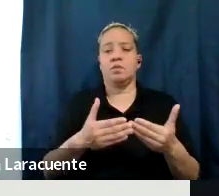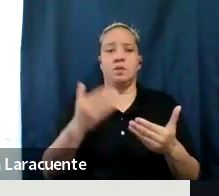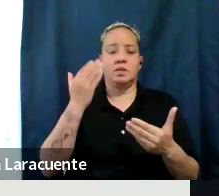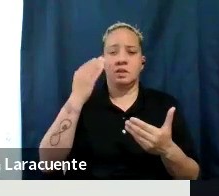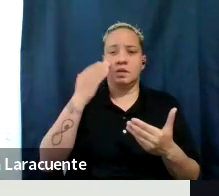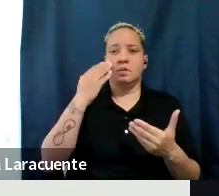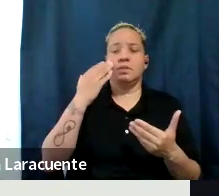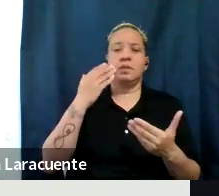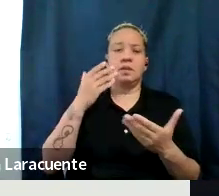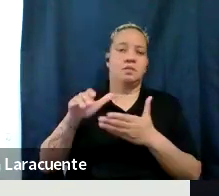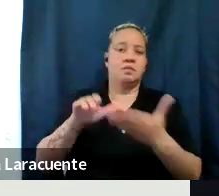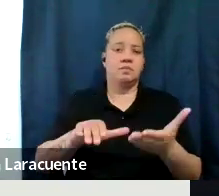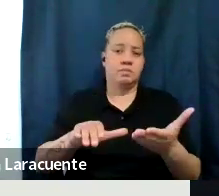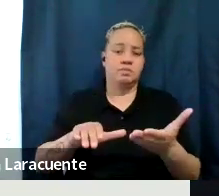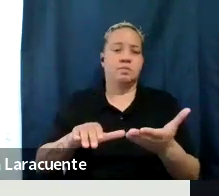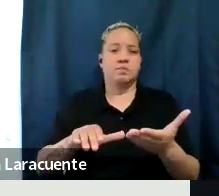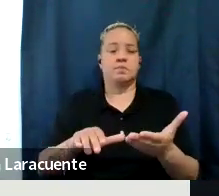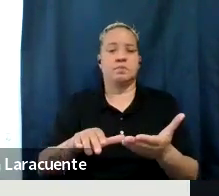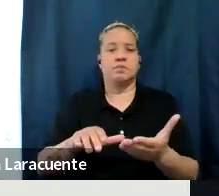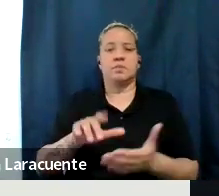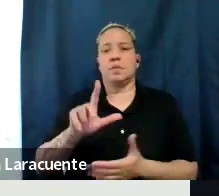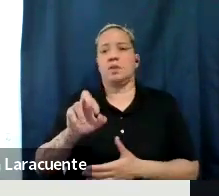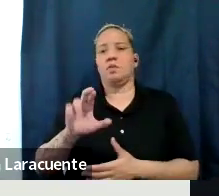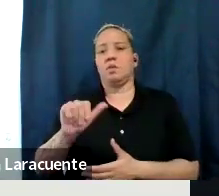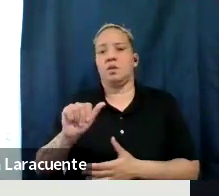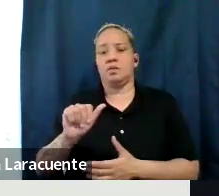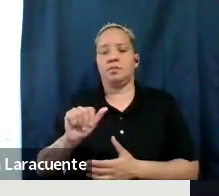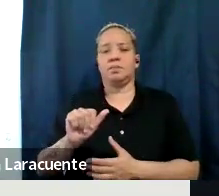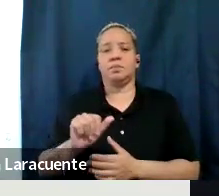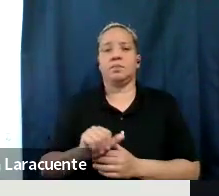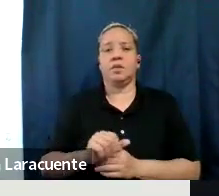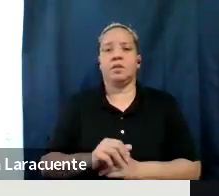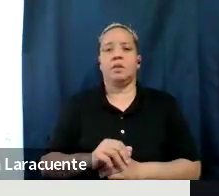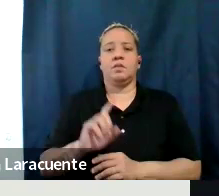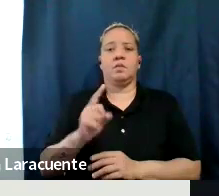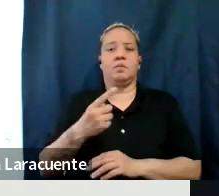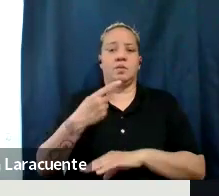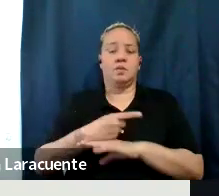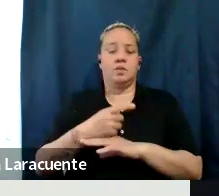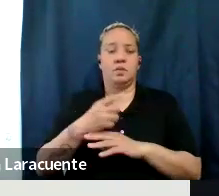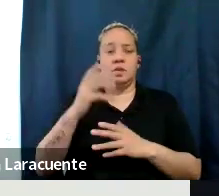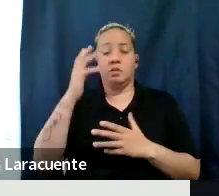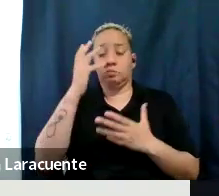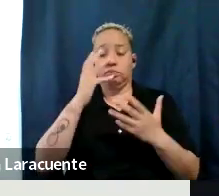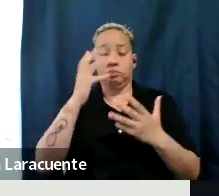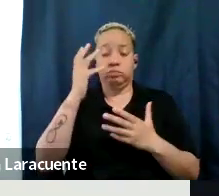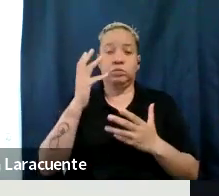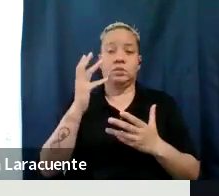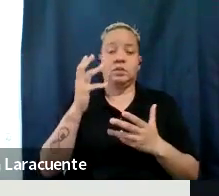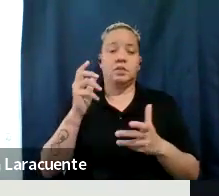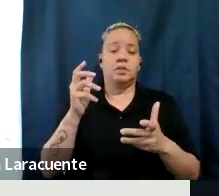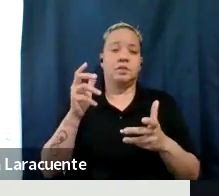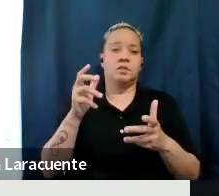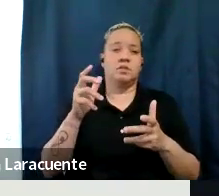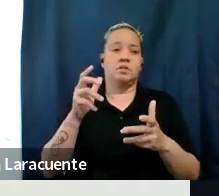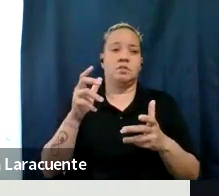del asesinato de Lorca, que en esos primeros días de turbación no quiso